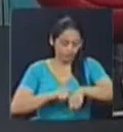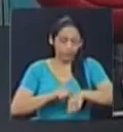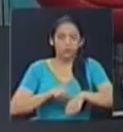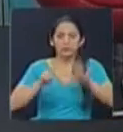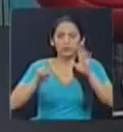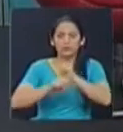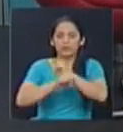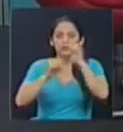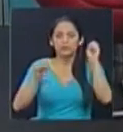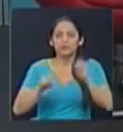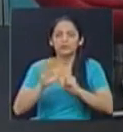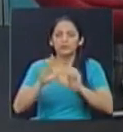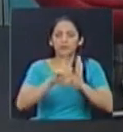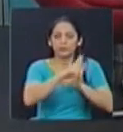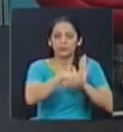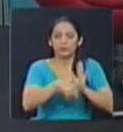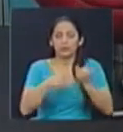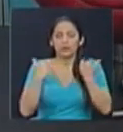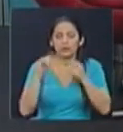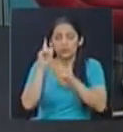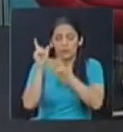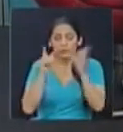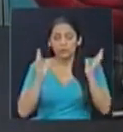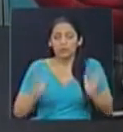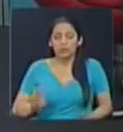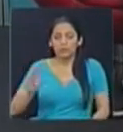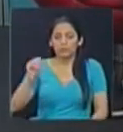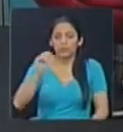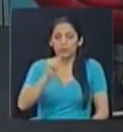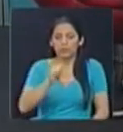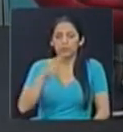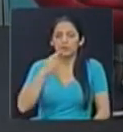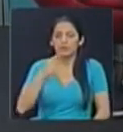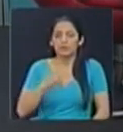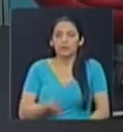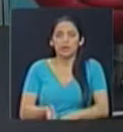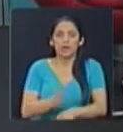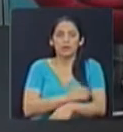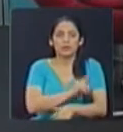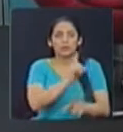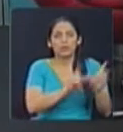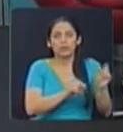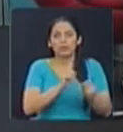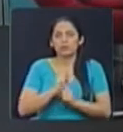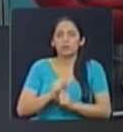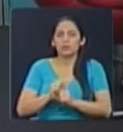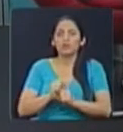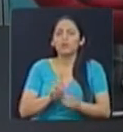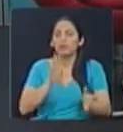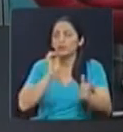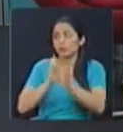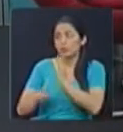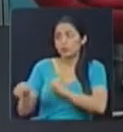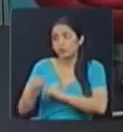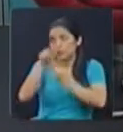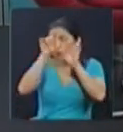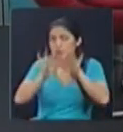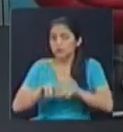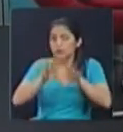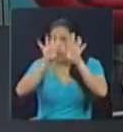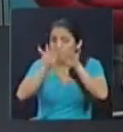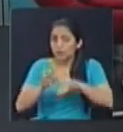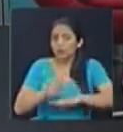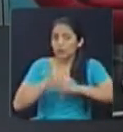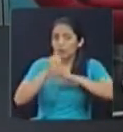El fiscal general del Estado, Carlos Vaca, revisará si amerita tramitarse la denuncia que solicita investigar el exsecretario general de la Presidencia de la República, Eduardo